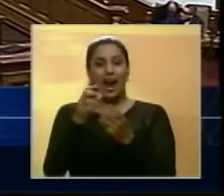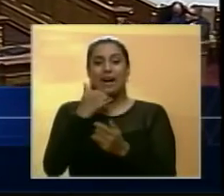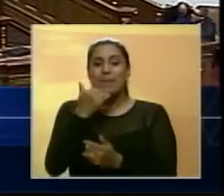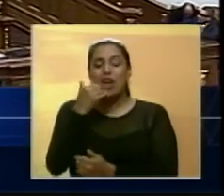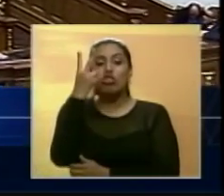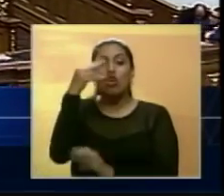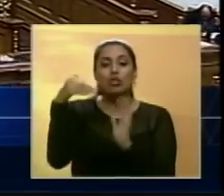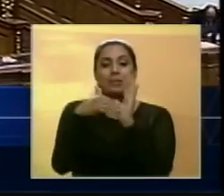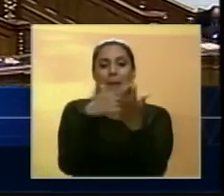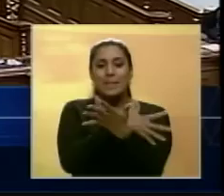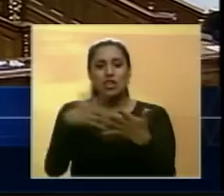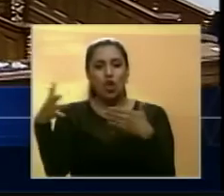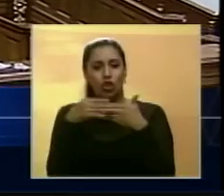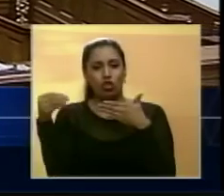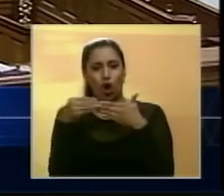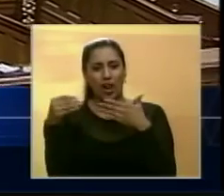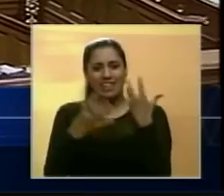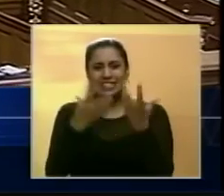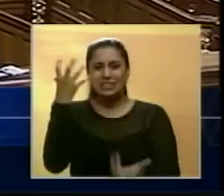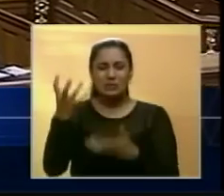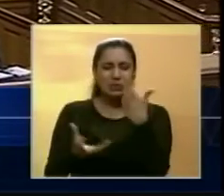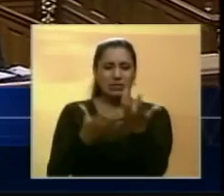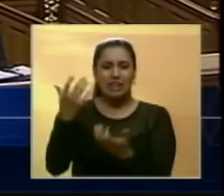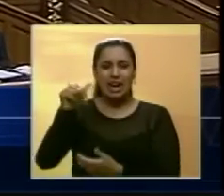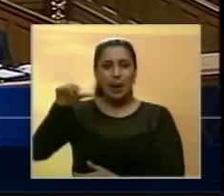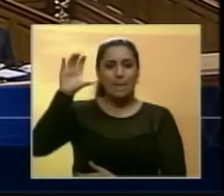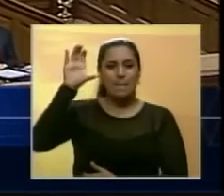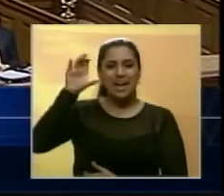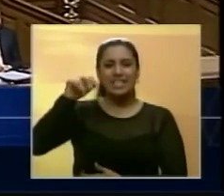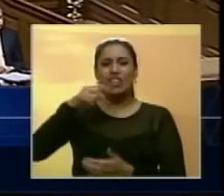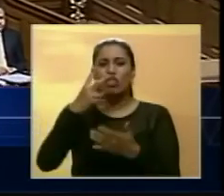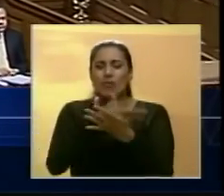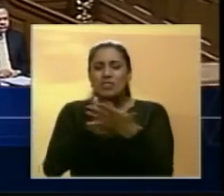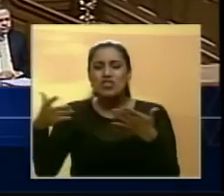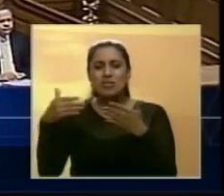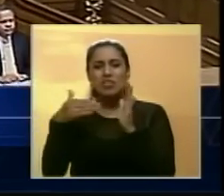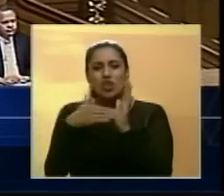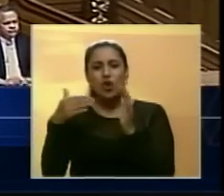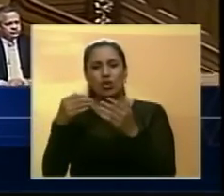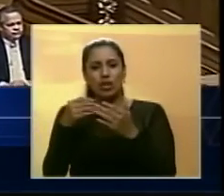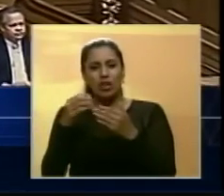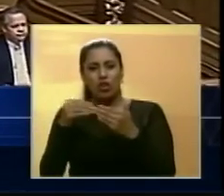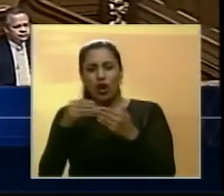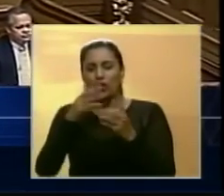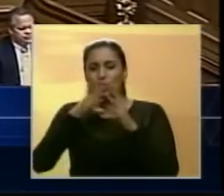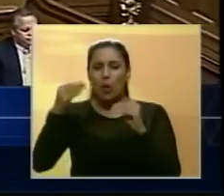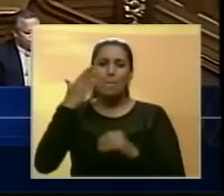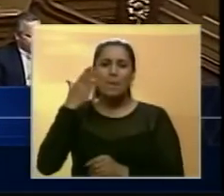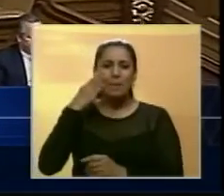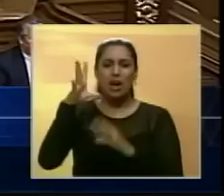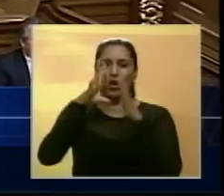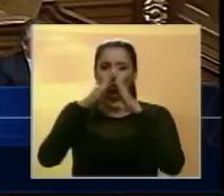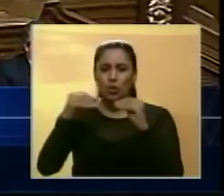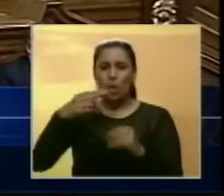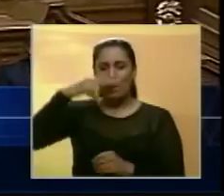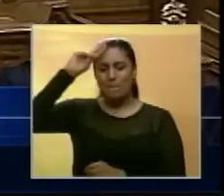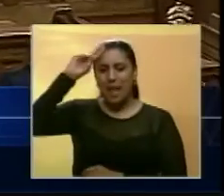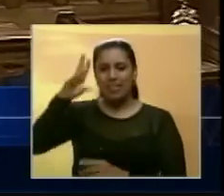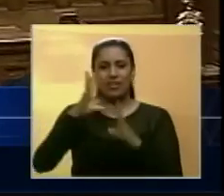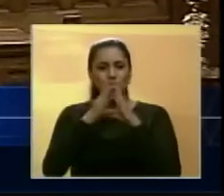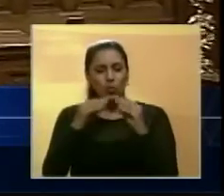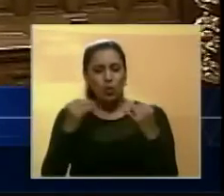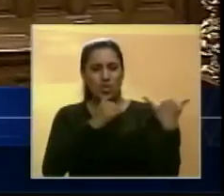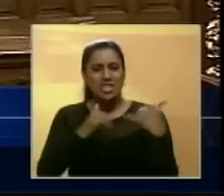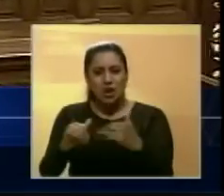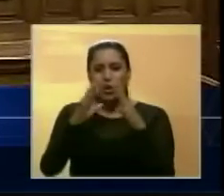casi 2.000 millones de dólares. ¿Qué es lo que significaría para este país ahorita esos 2.000 millones de dólares? Para todas las madres, para todos los padres, para todos